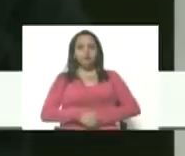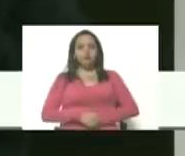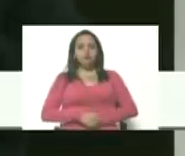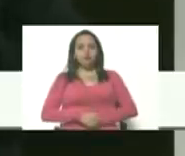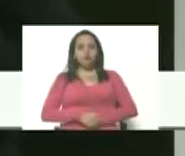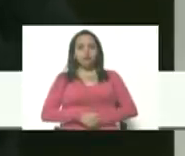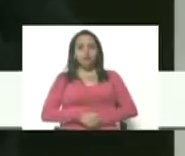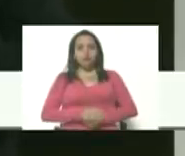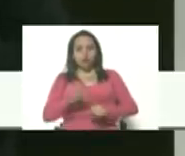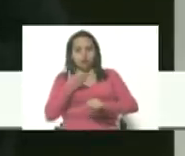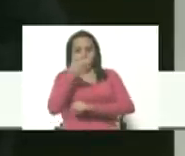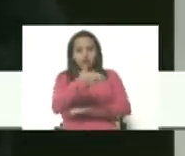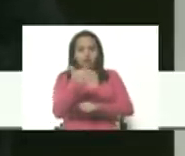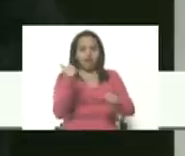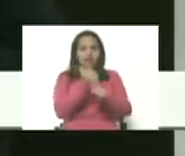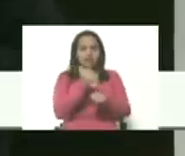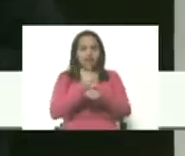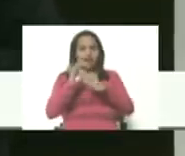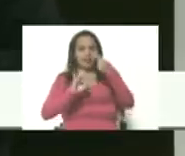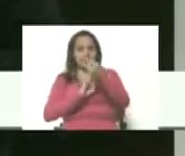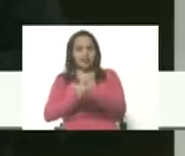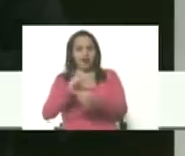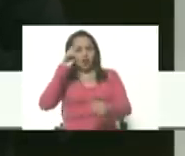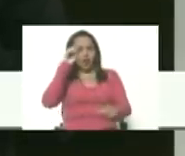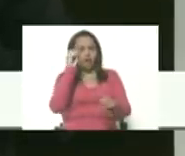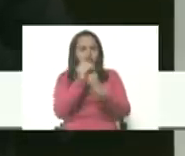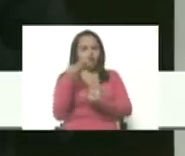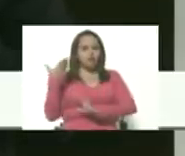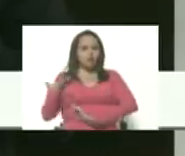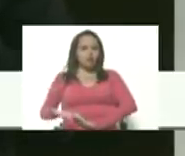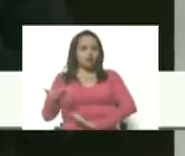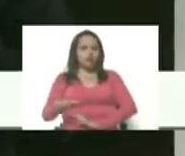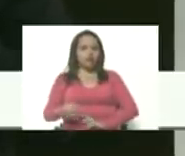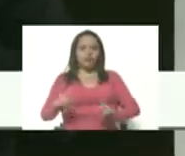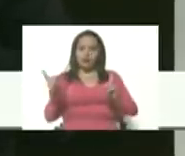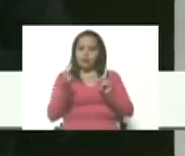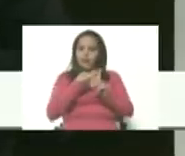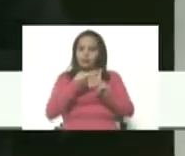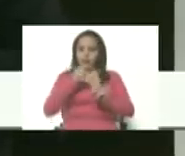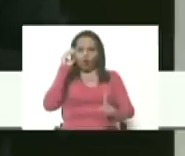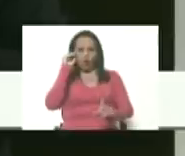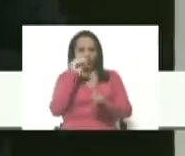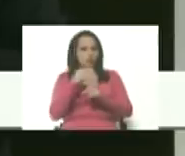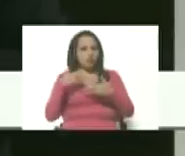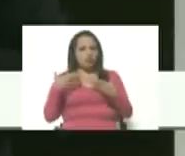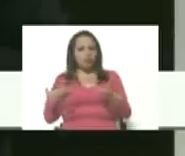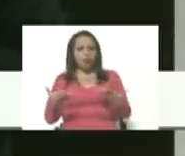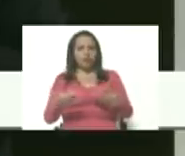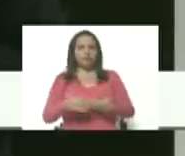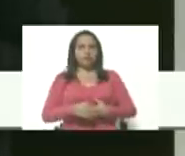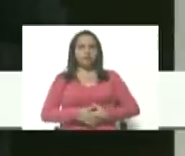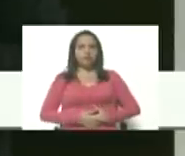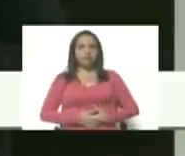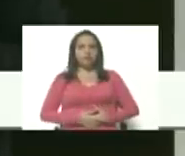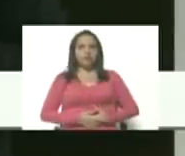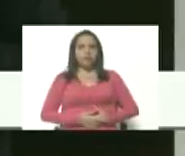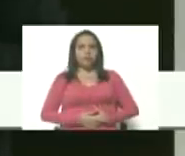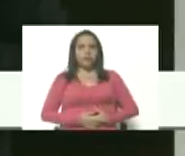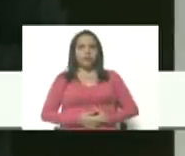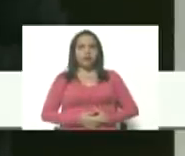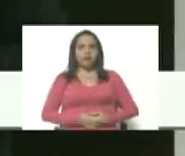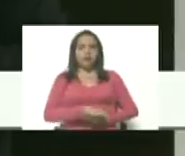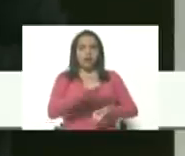nos lleva a trabajar en tres vertientes fundamentales. La primera vertiente tiene que ver con el